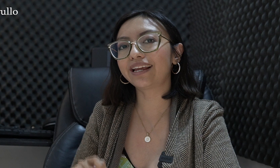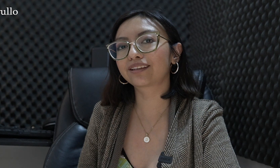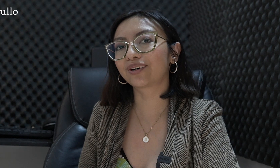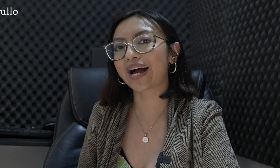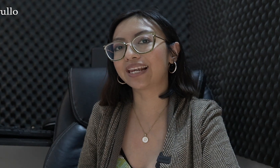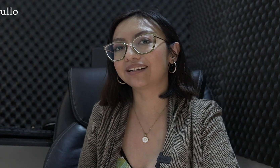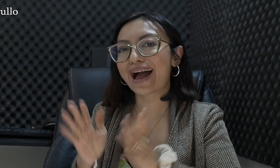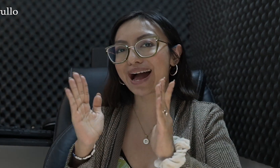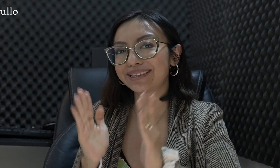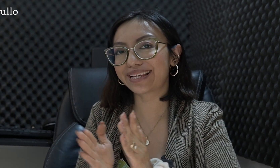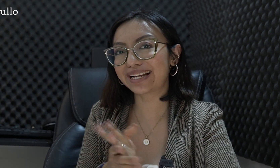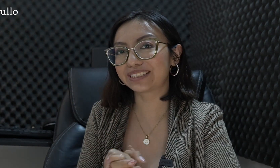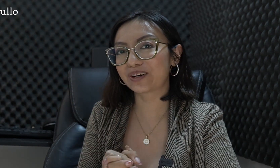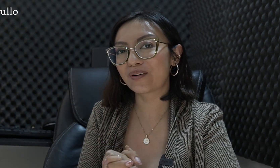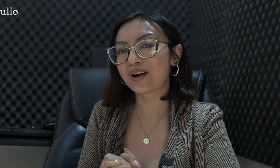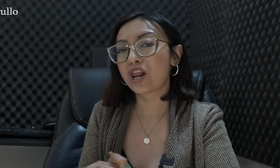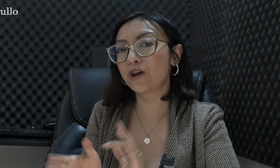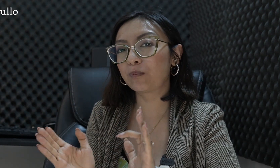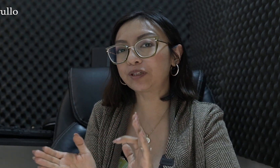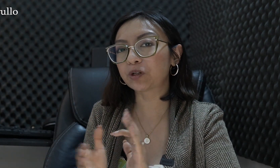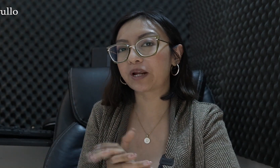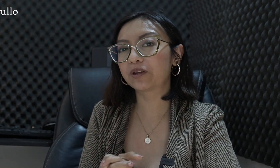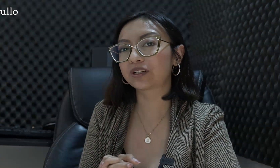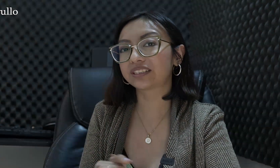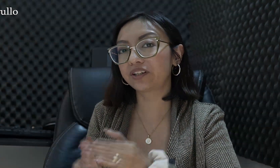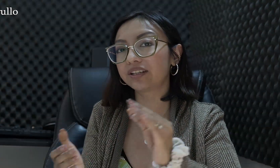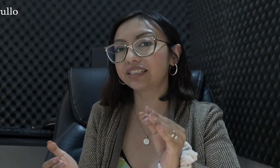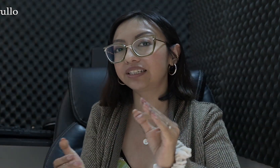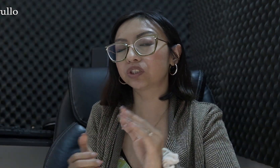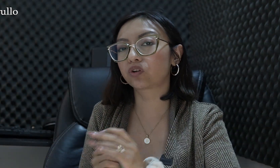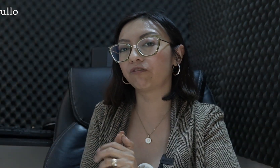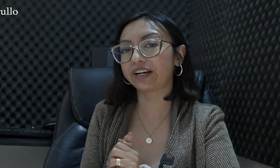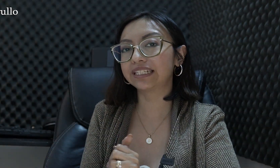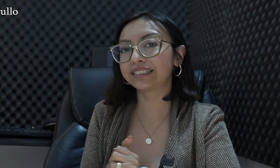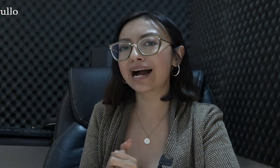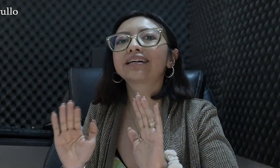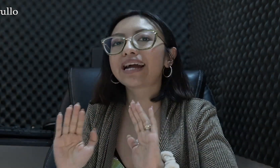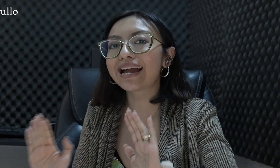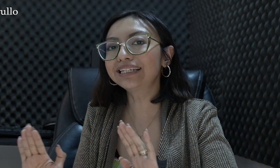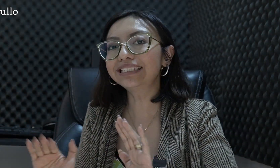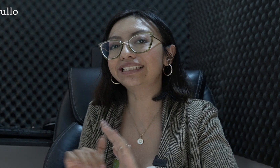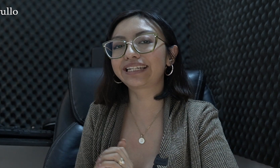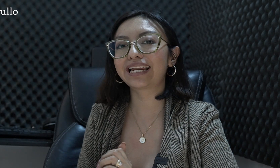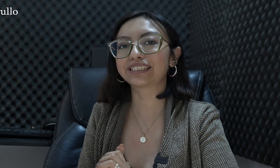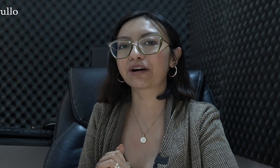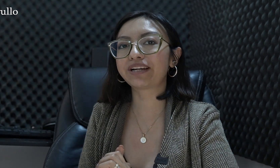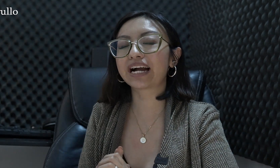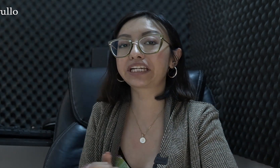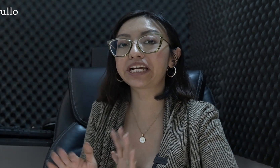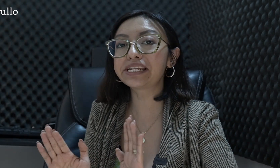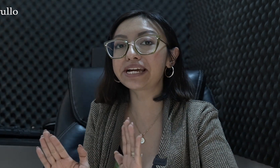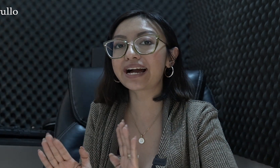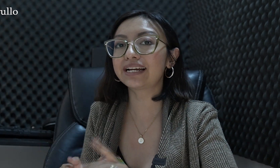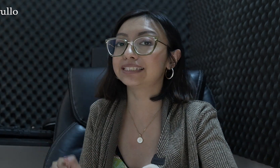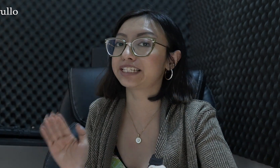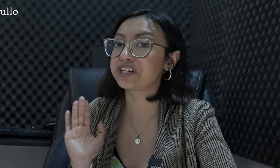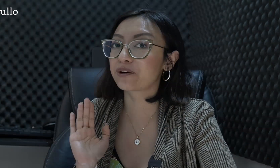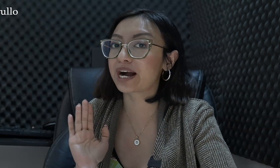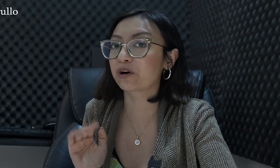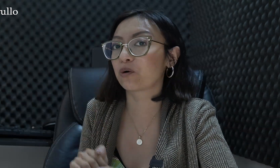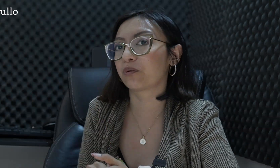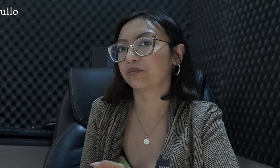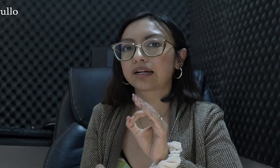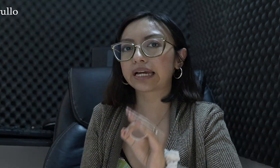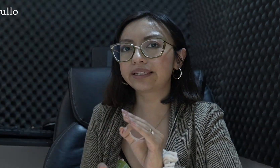Tribunal Electoral. Ante esto, López Obrador salió a decir en su conferencia que él ni siquiera sabía quién era el